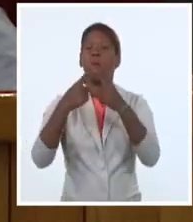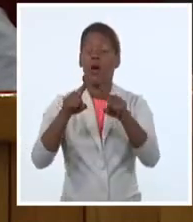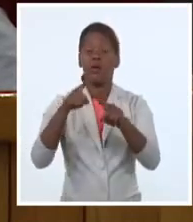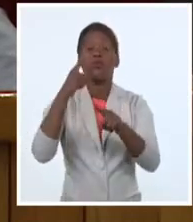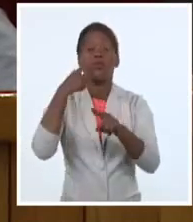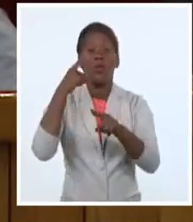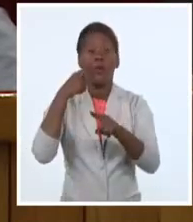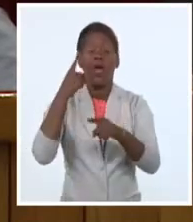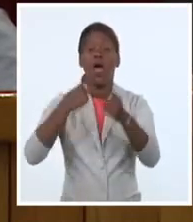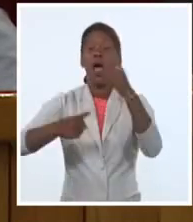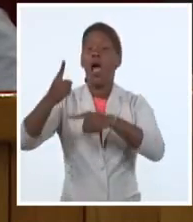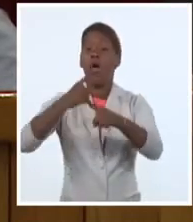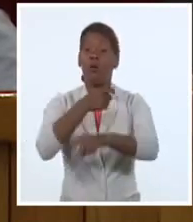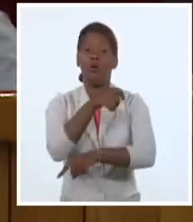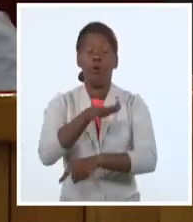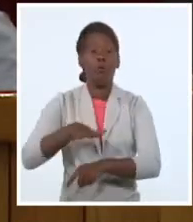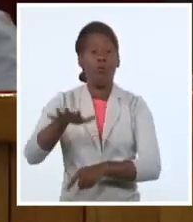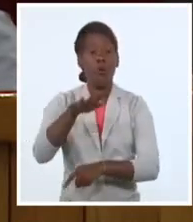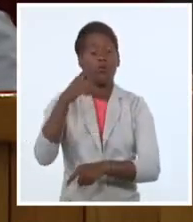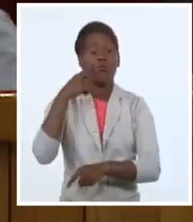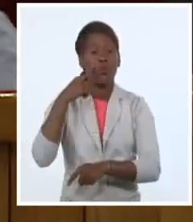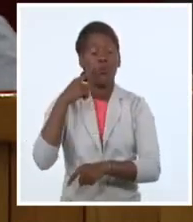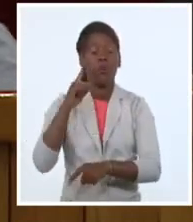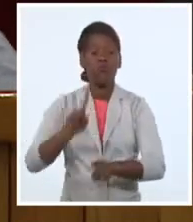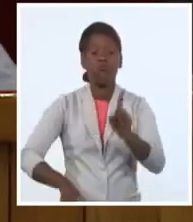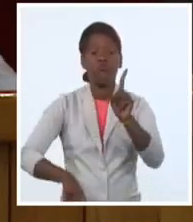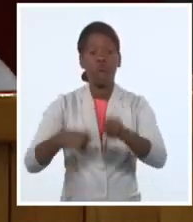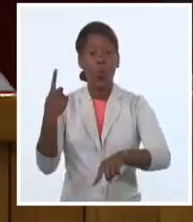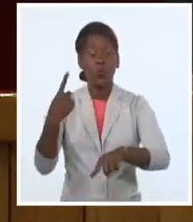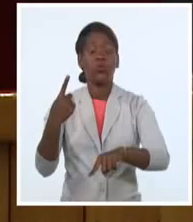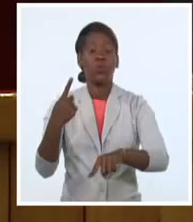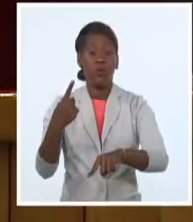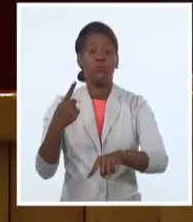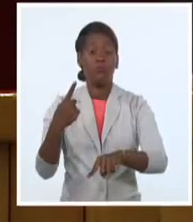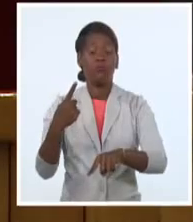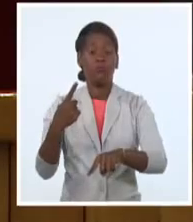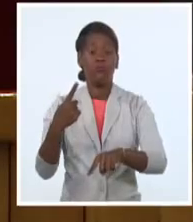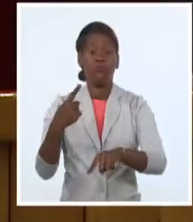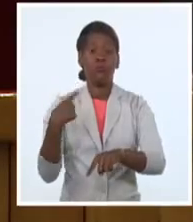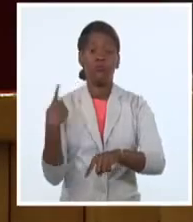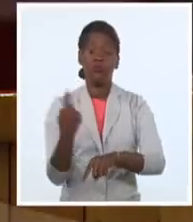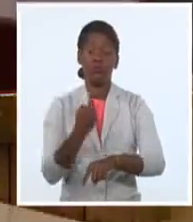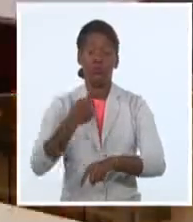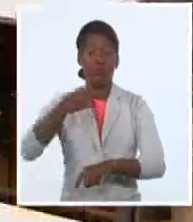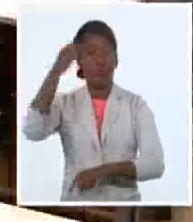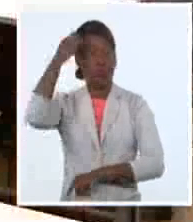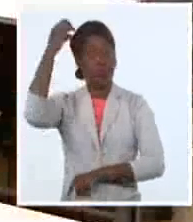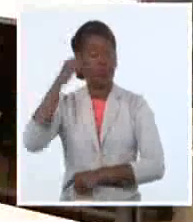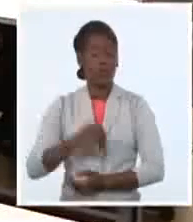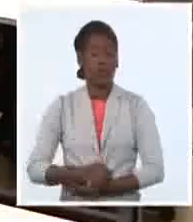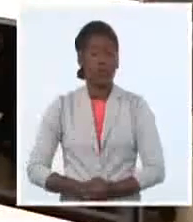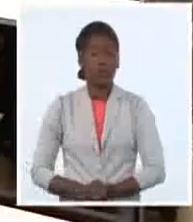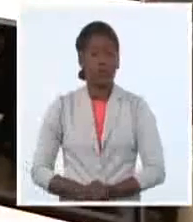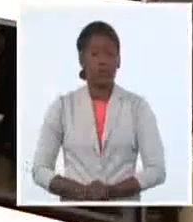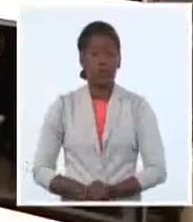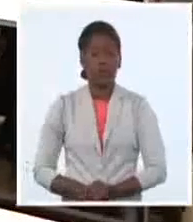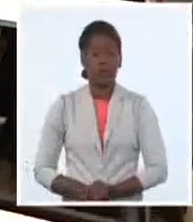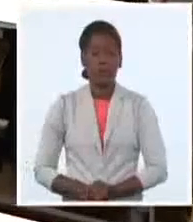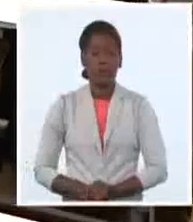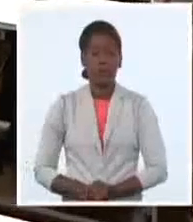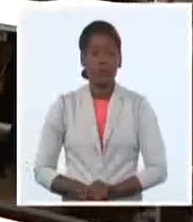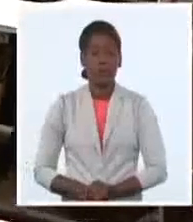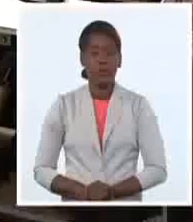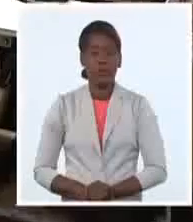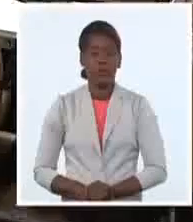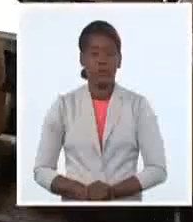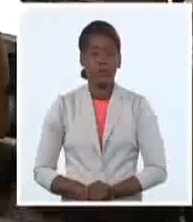la vida de los ciudadanos que hoy se expresan sobre todo en la dañina inflación. El viceprimer ministro Alejandro